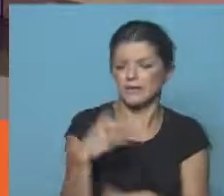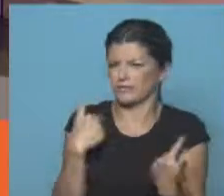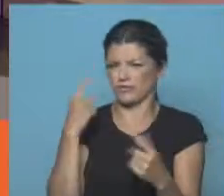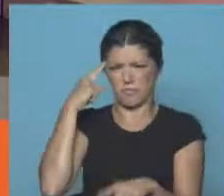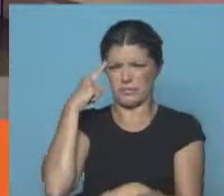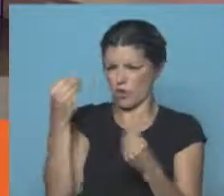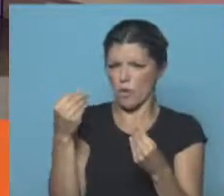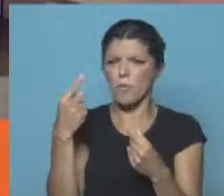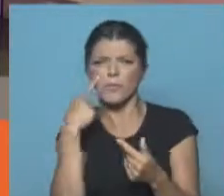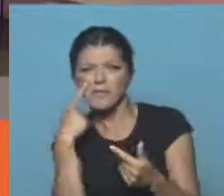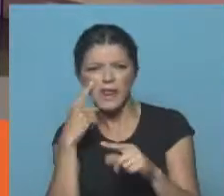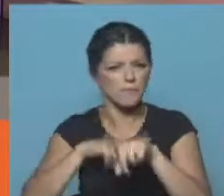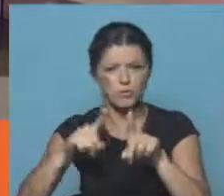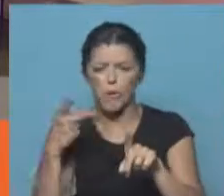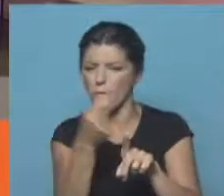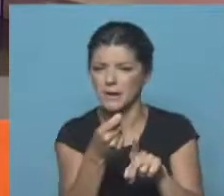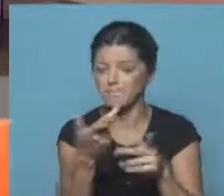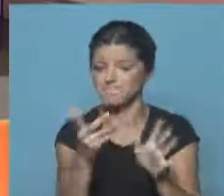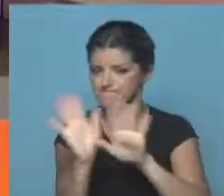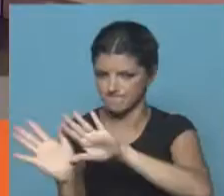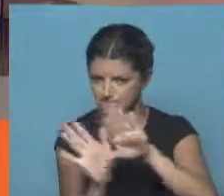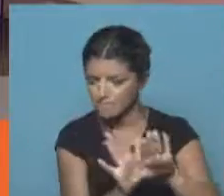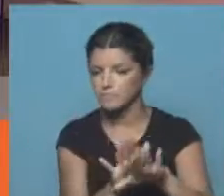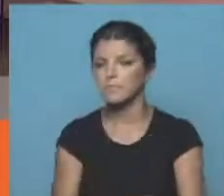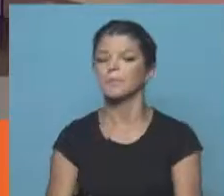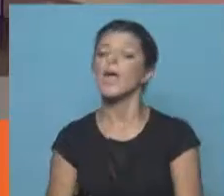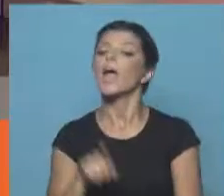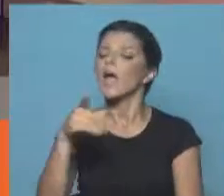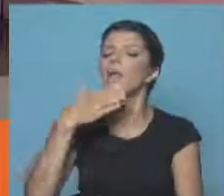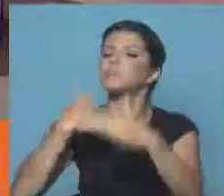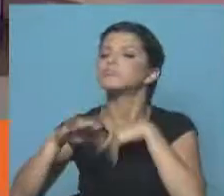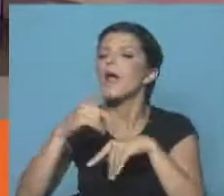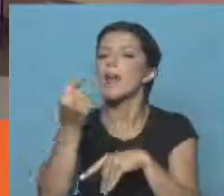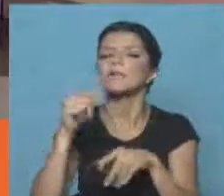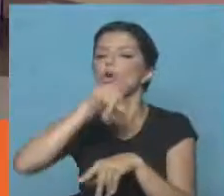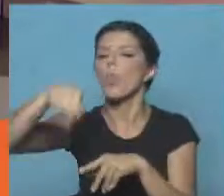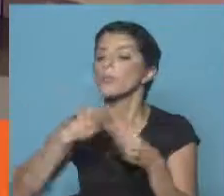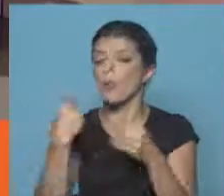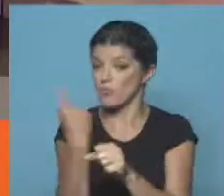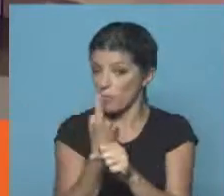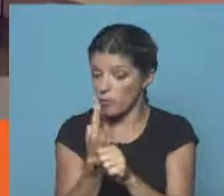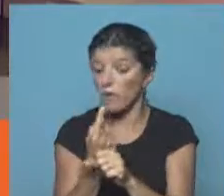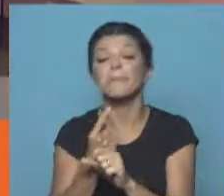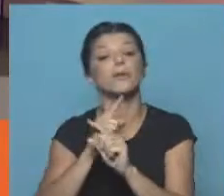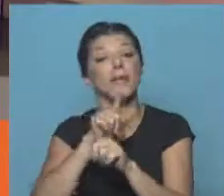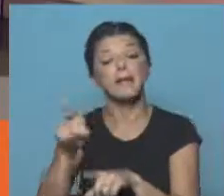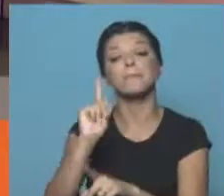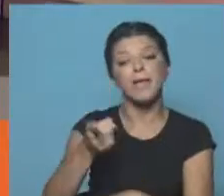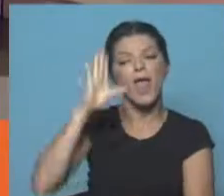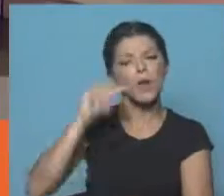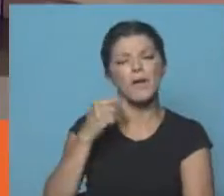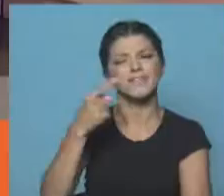10.000 restantes. Además de no poder justificar el origen del dinero, Rafecas lo procesó porque